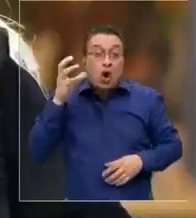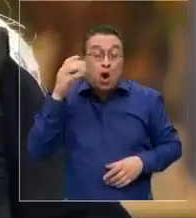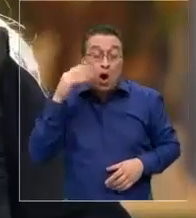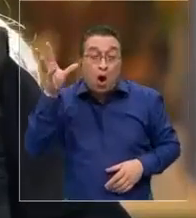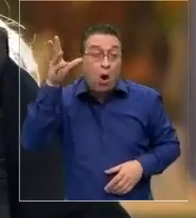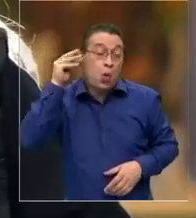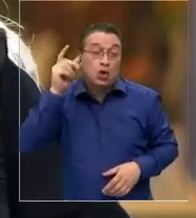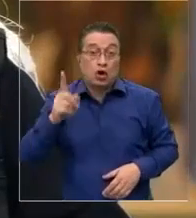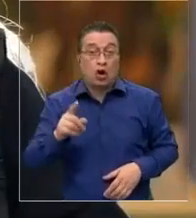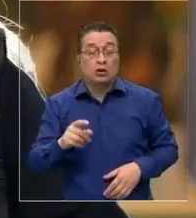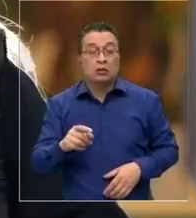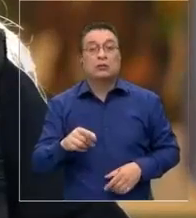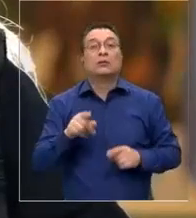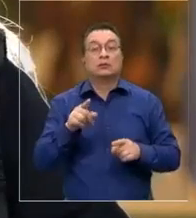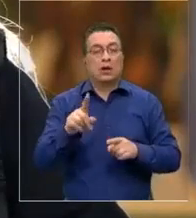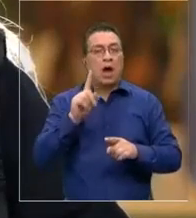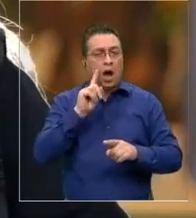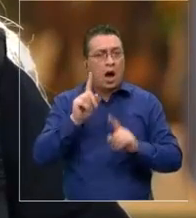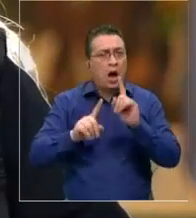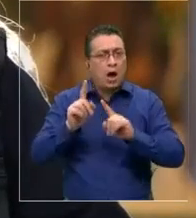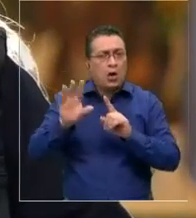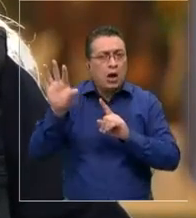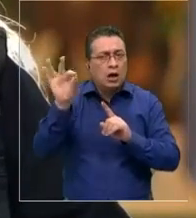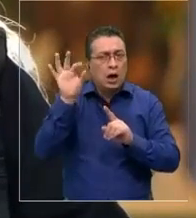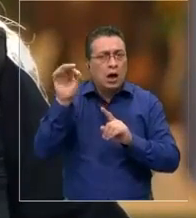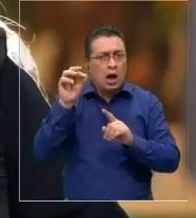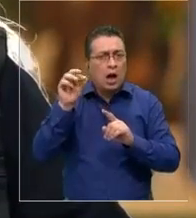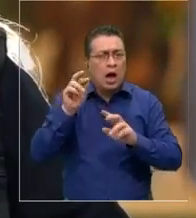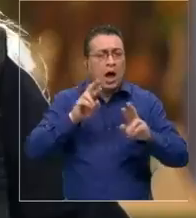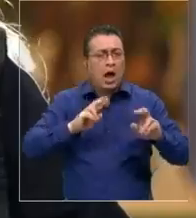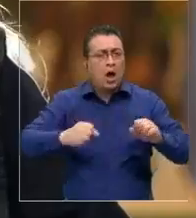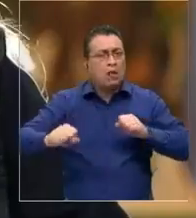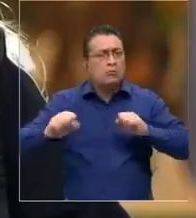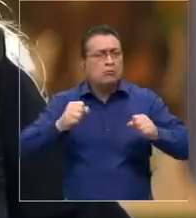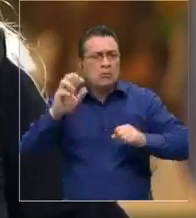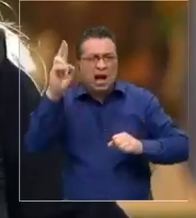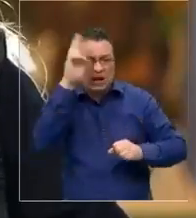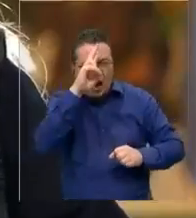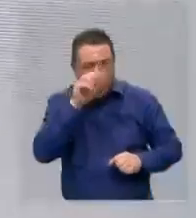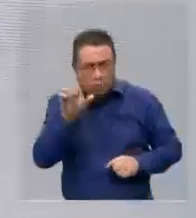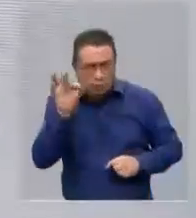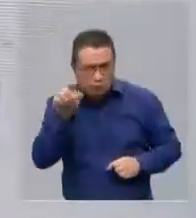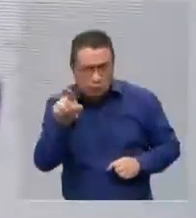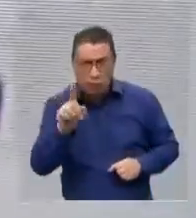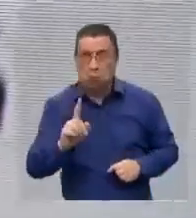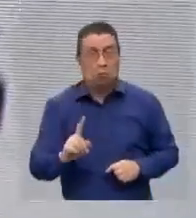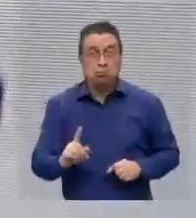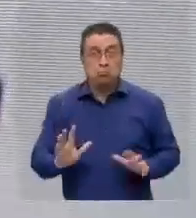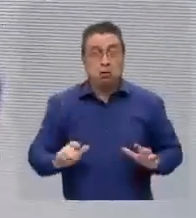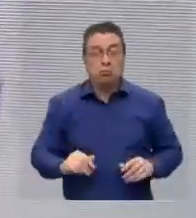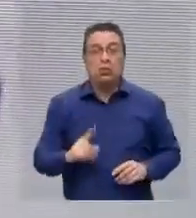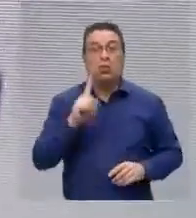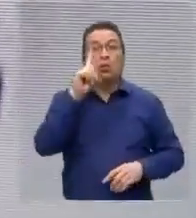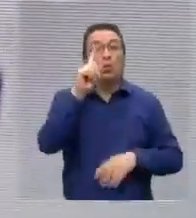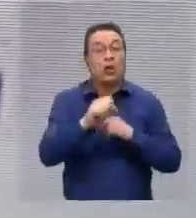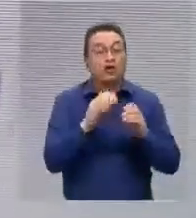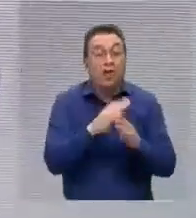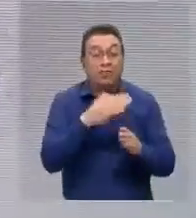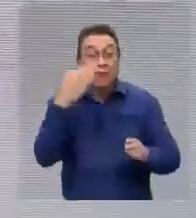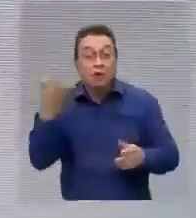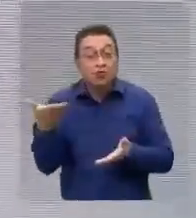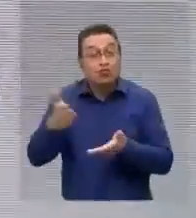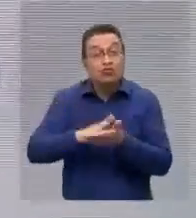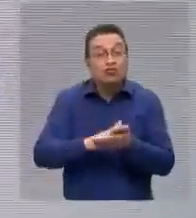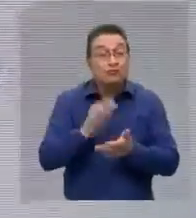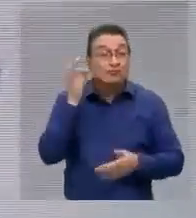alguna vez pudo percibir en él algún tipo de conducta extraña? ¿No? Un año después de la muerte de